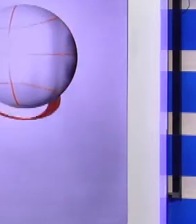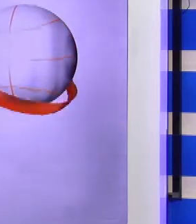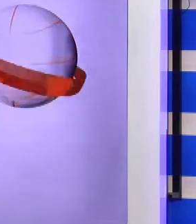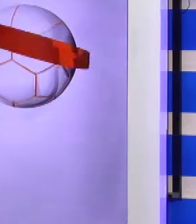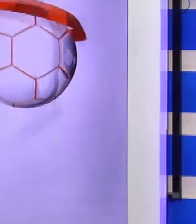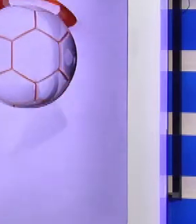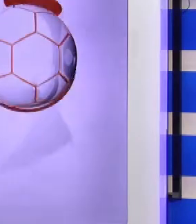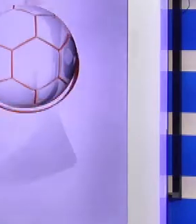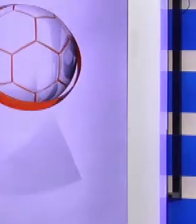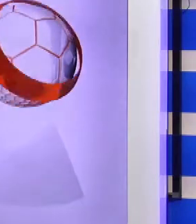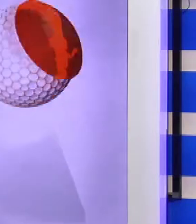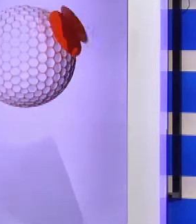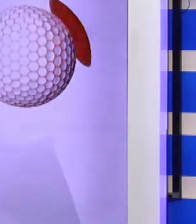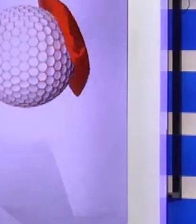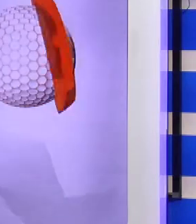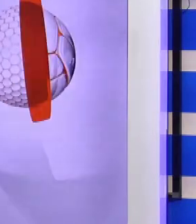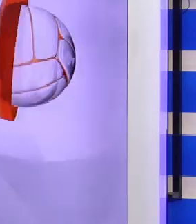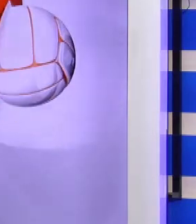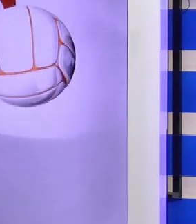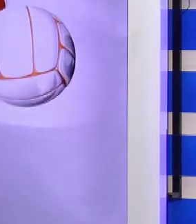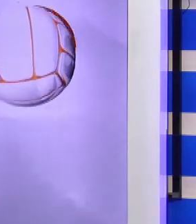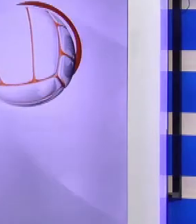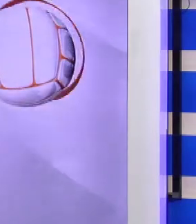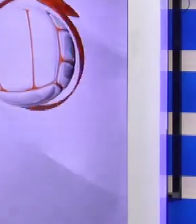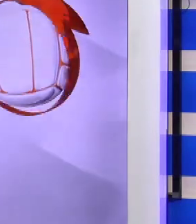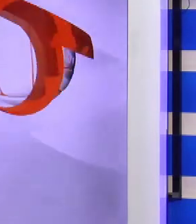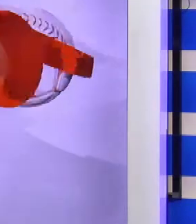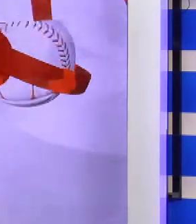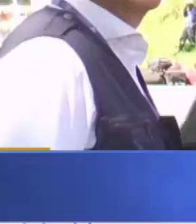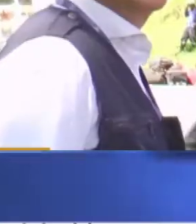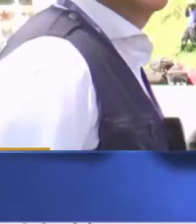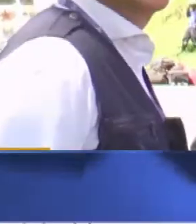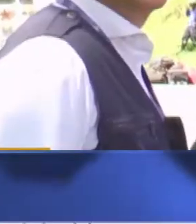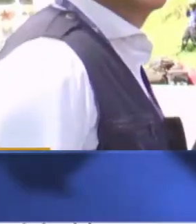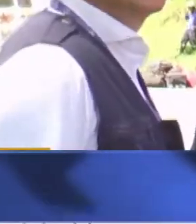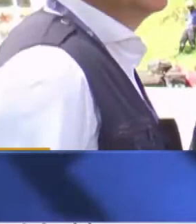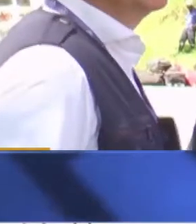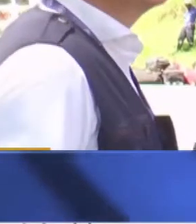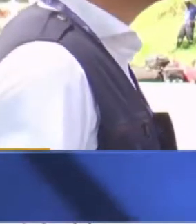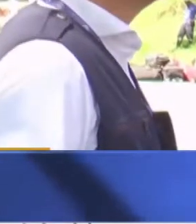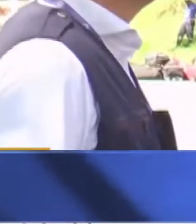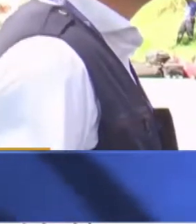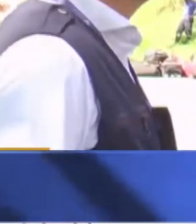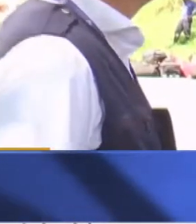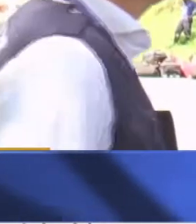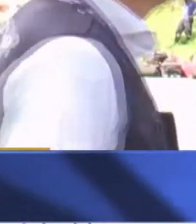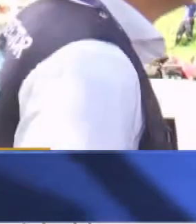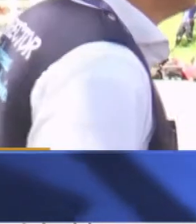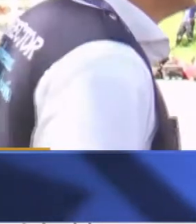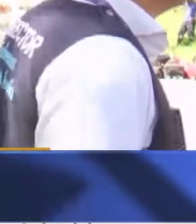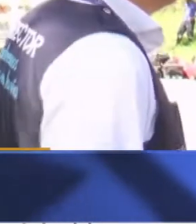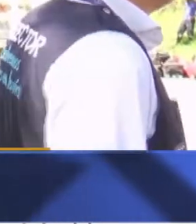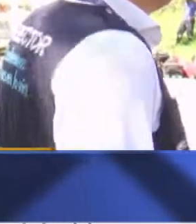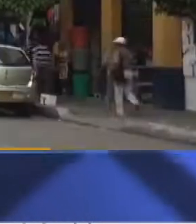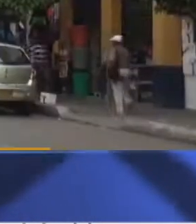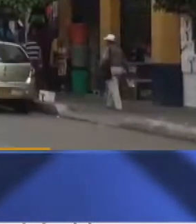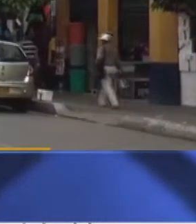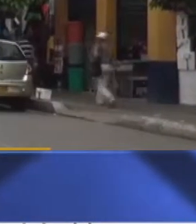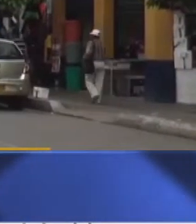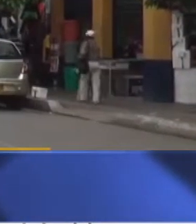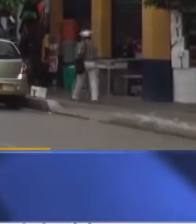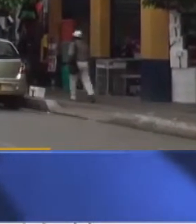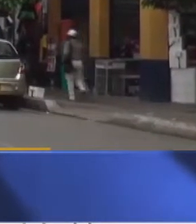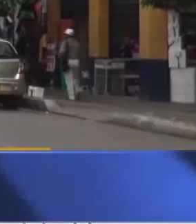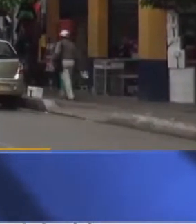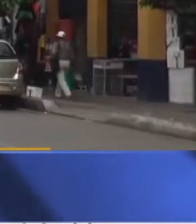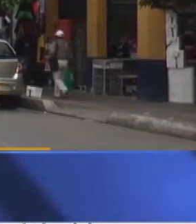Momento de hacer una pausa, pero al regresar tenga en cuenta que tenemos para usted el mensaje del brigadier general Ramiro Castrillón a los barranqueños.